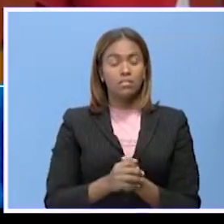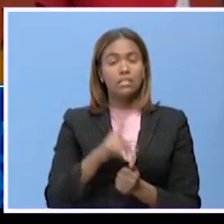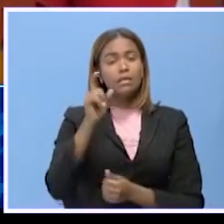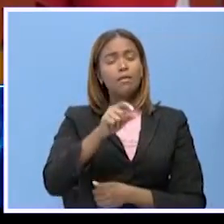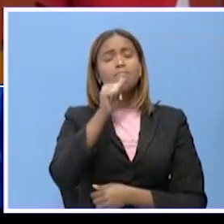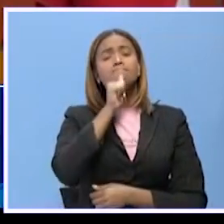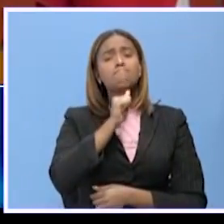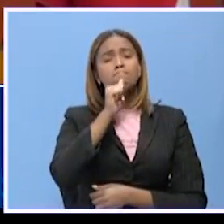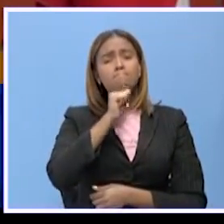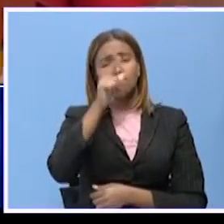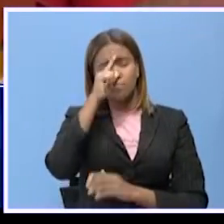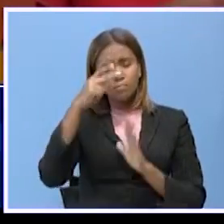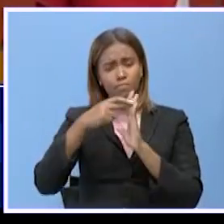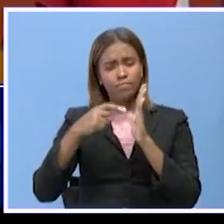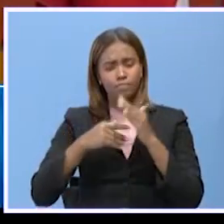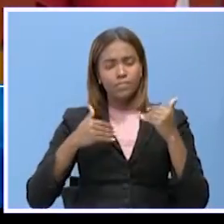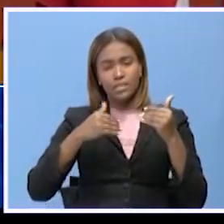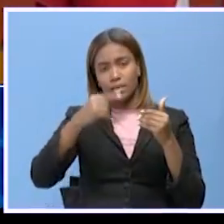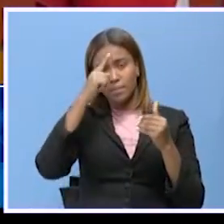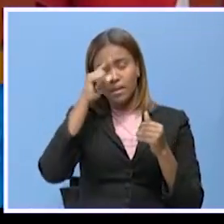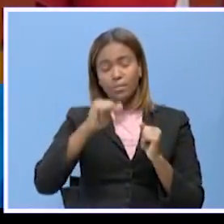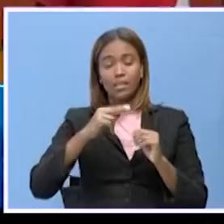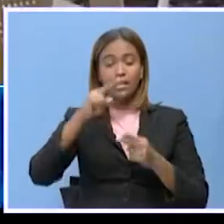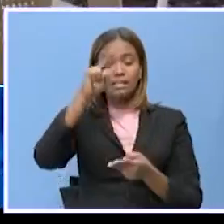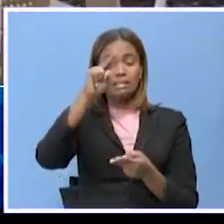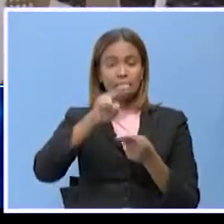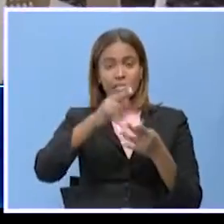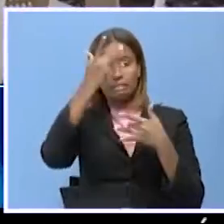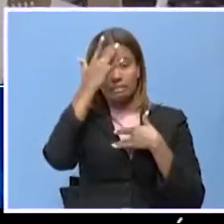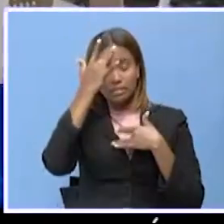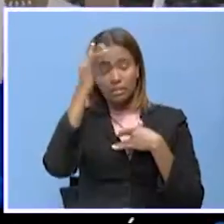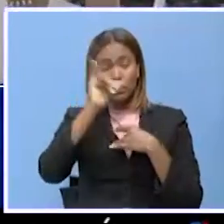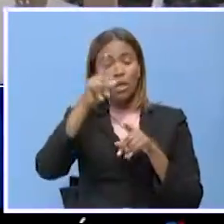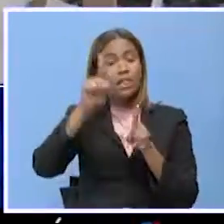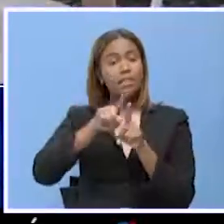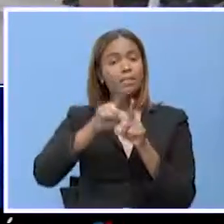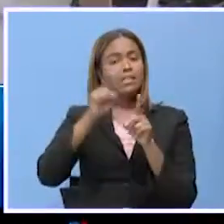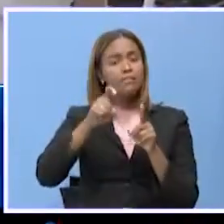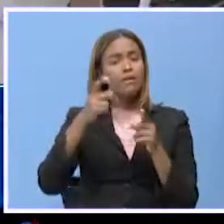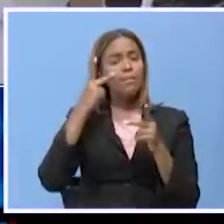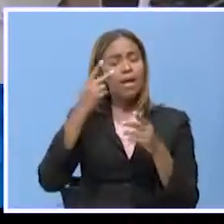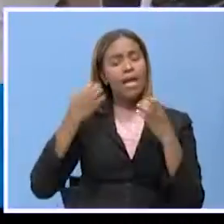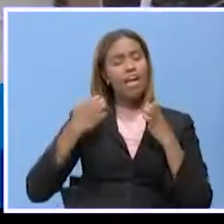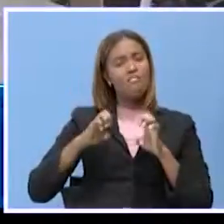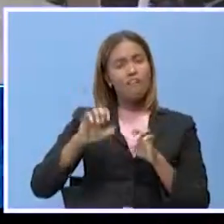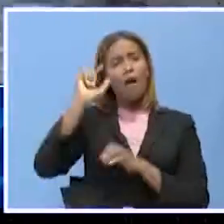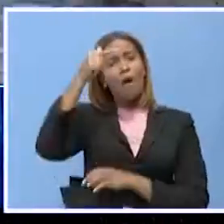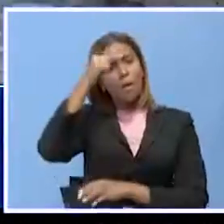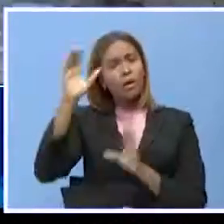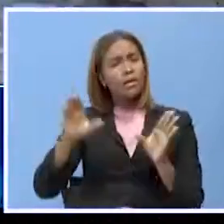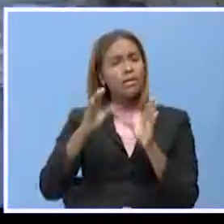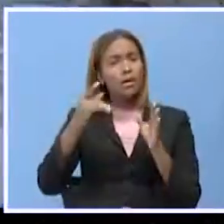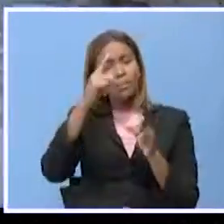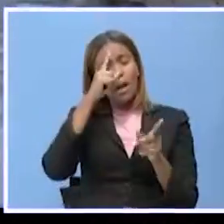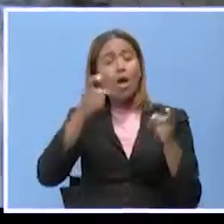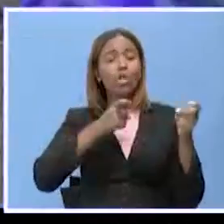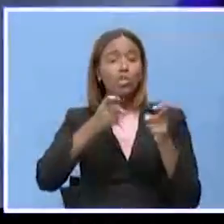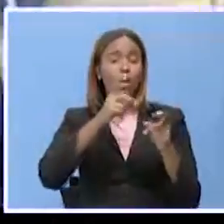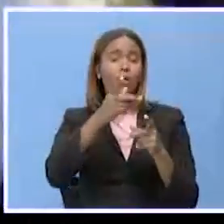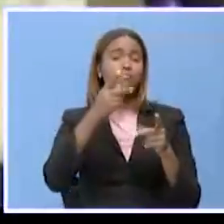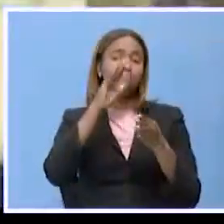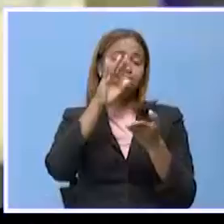paciencia ante las medidas ejecutadas para detener el virus, al tiempo de reconocer el esfuerzo de las autoridades del gobierno en controlar la